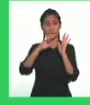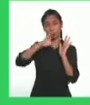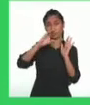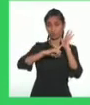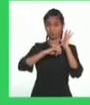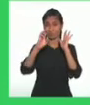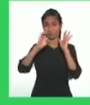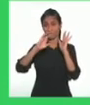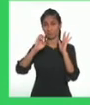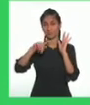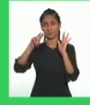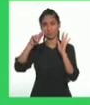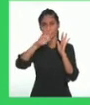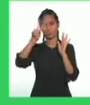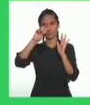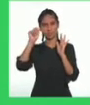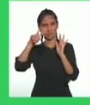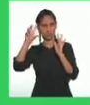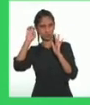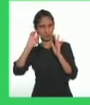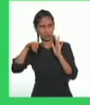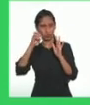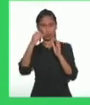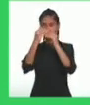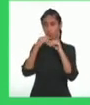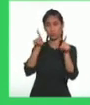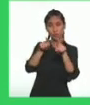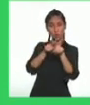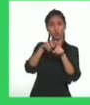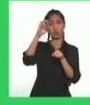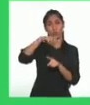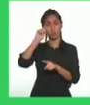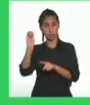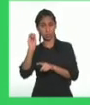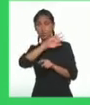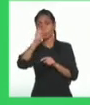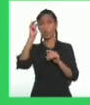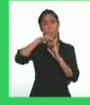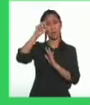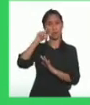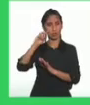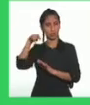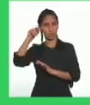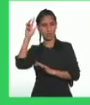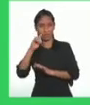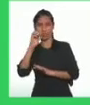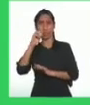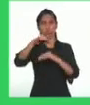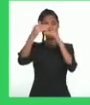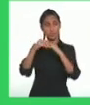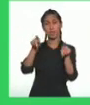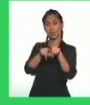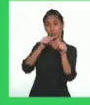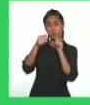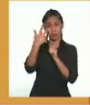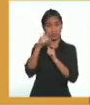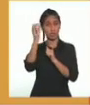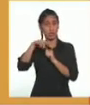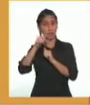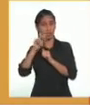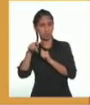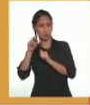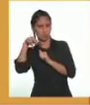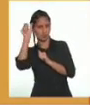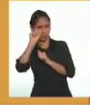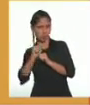César Vallejo, número 2, Puerto Maldonado, número 3, Amazonas, número 4, América del Sur, número 5, Grecia.